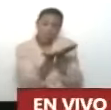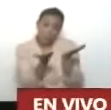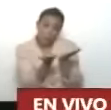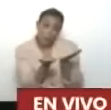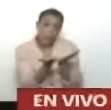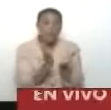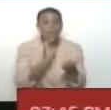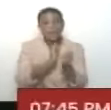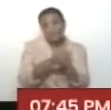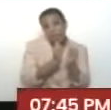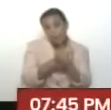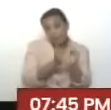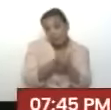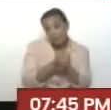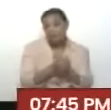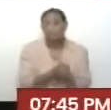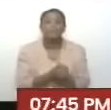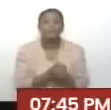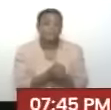educativas, deportivas. En el colegio.